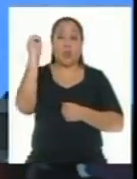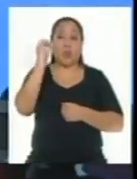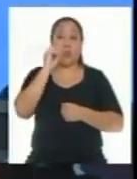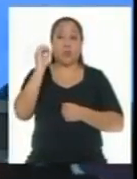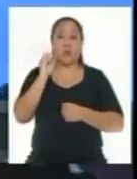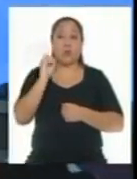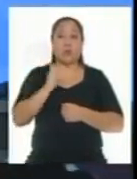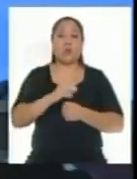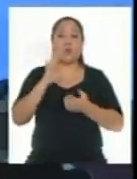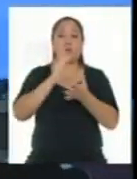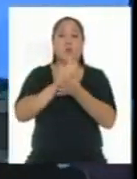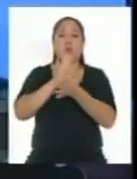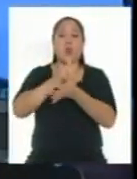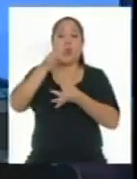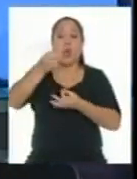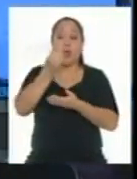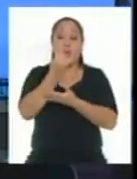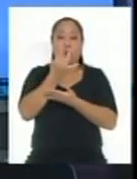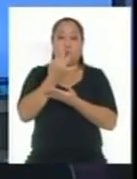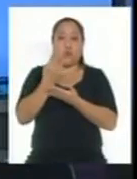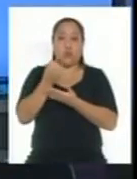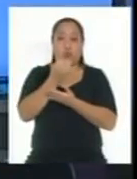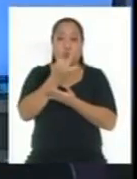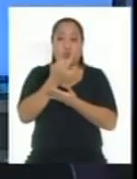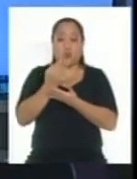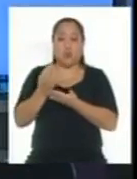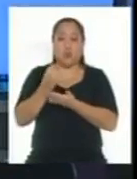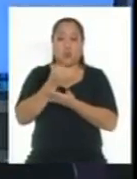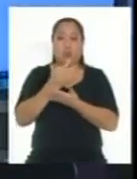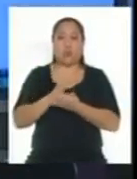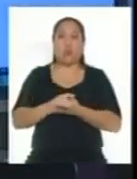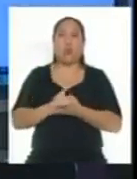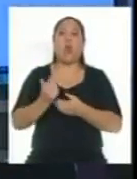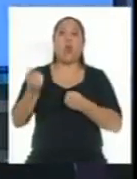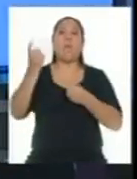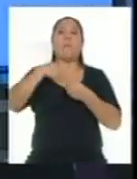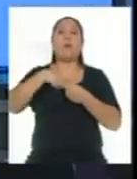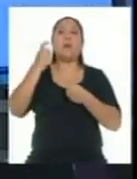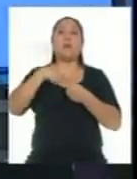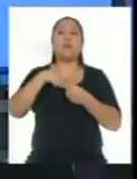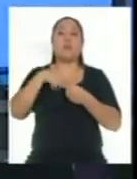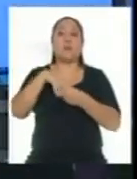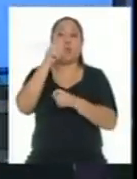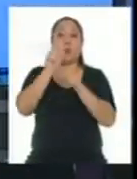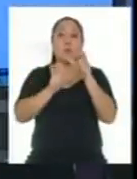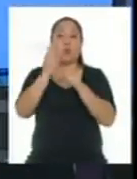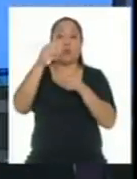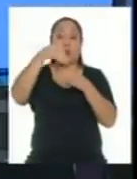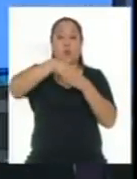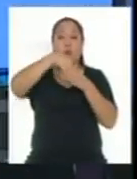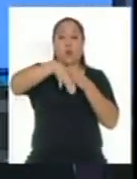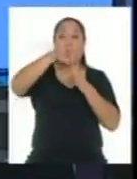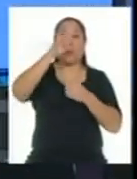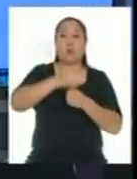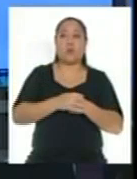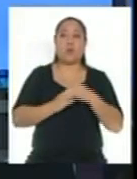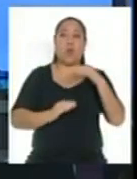42.030% de actas contabilizadas, la participación ciudadana alcanza